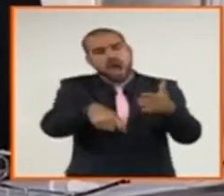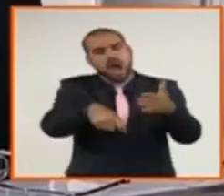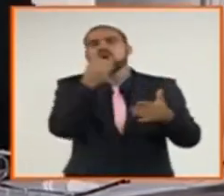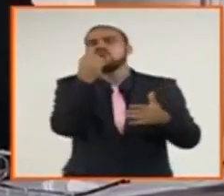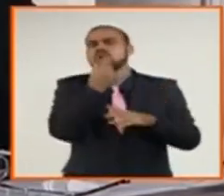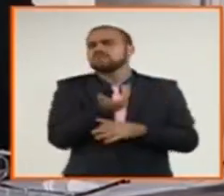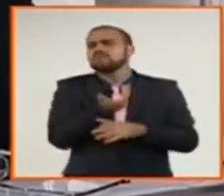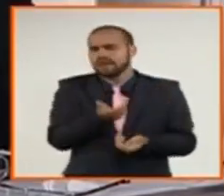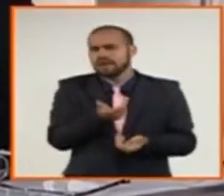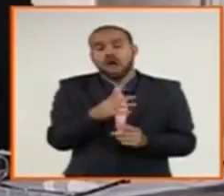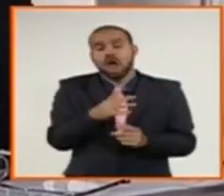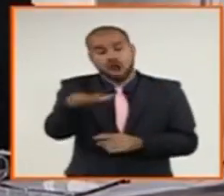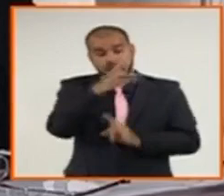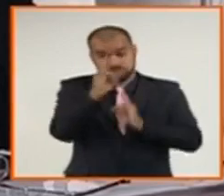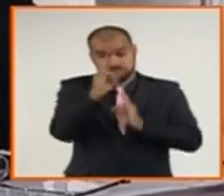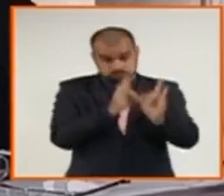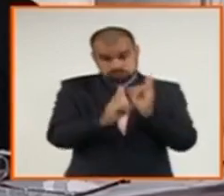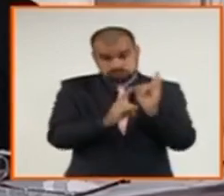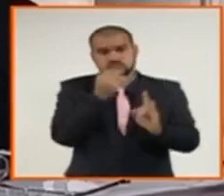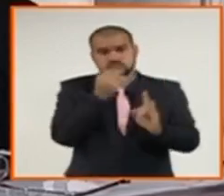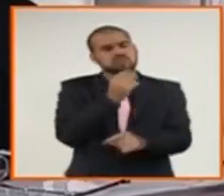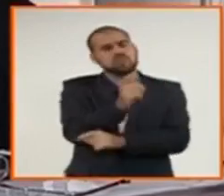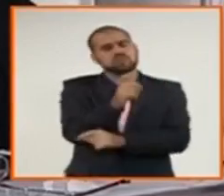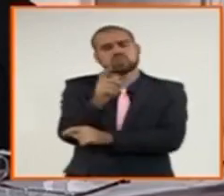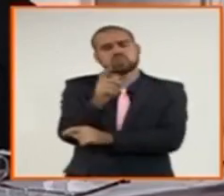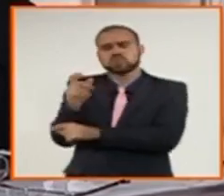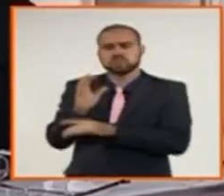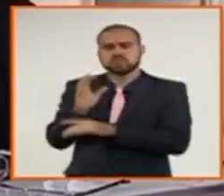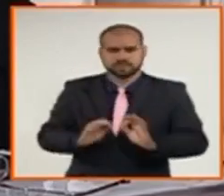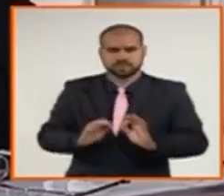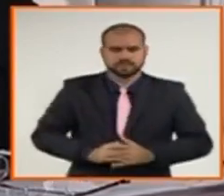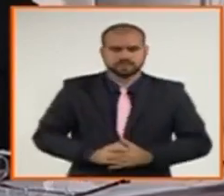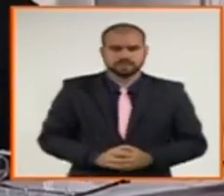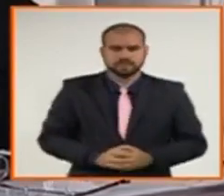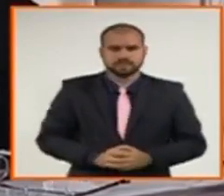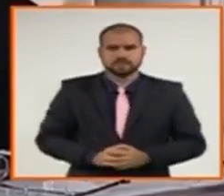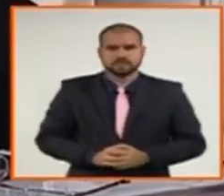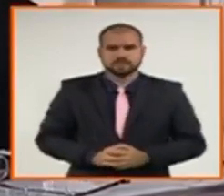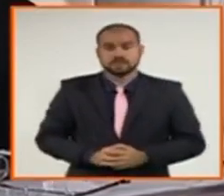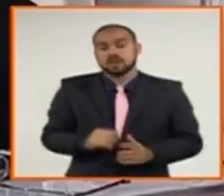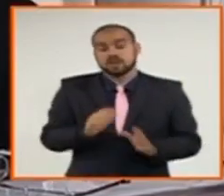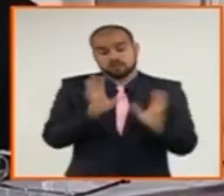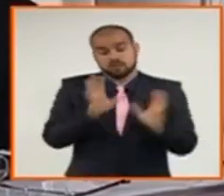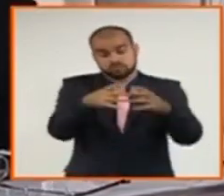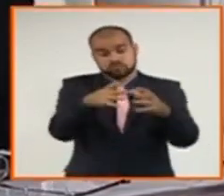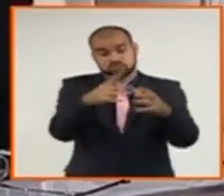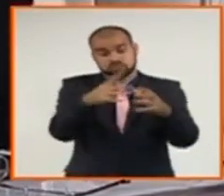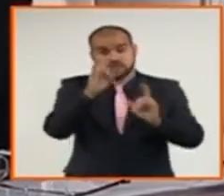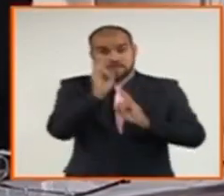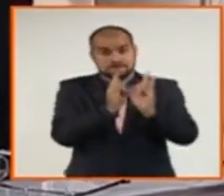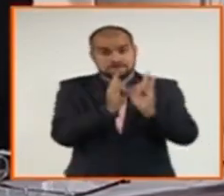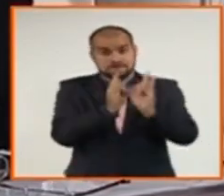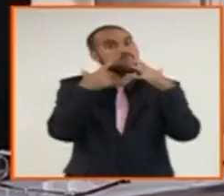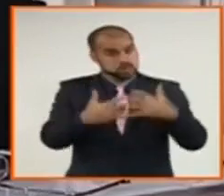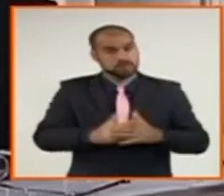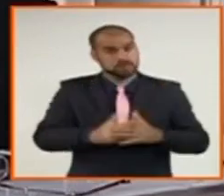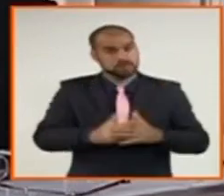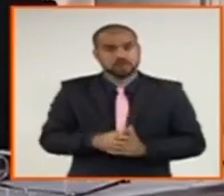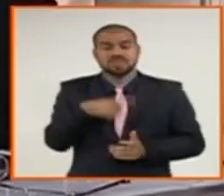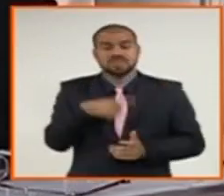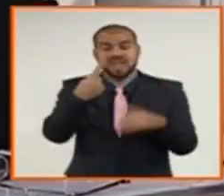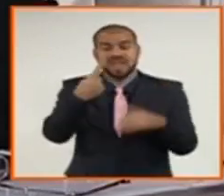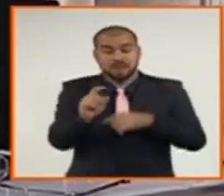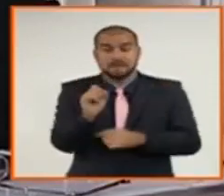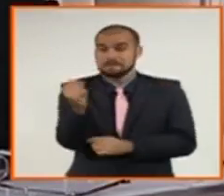sector poblacional que consideramos que es una población muy importante y que en este momento es el único que no